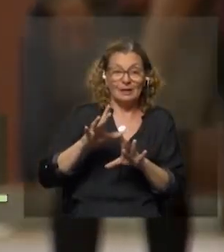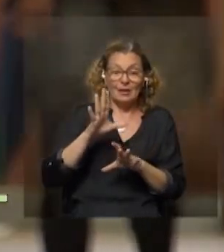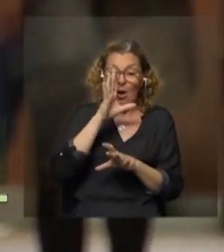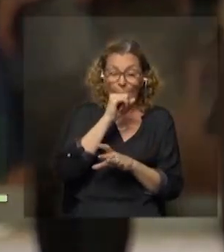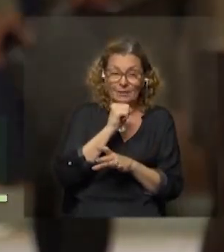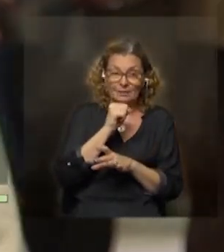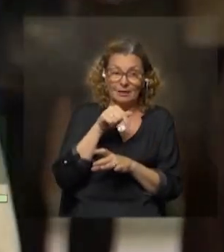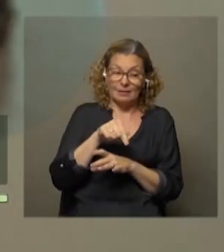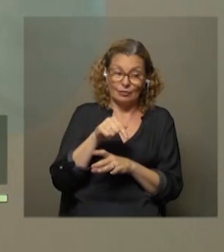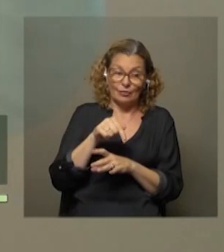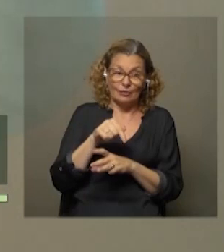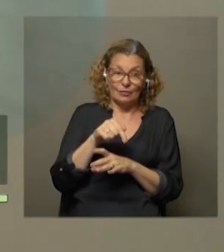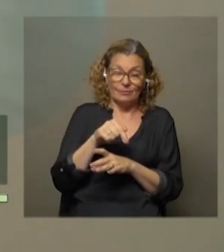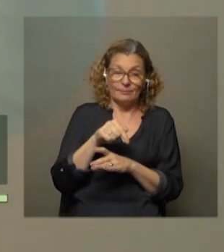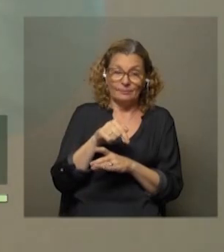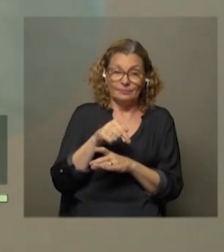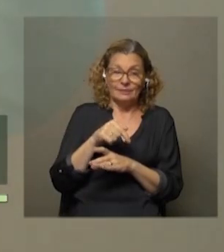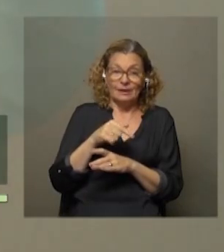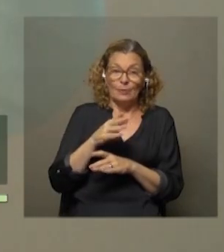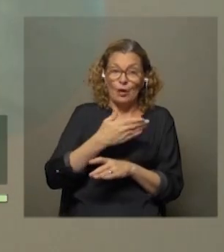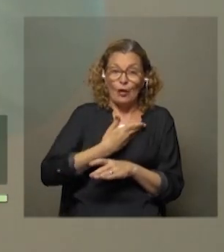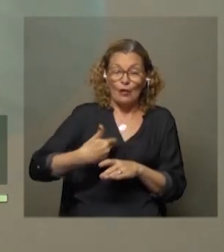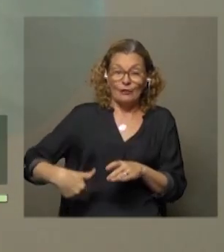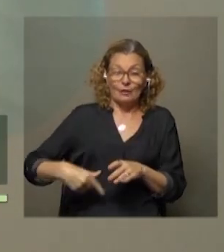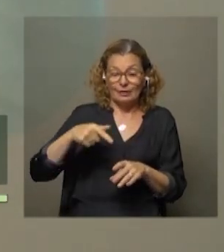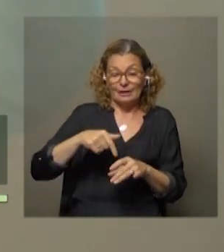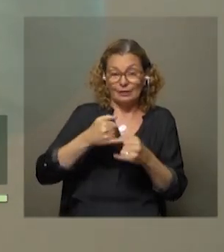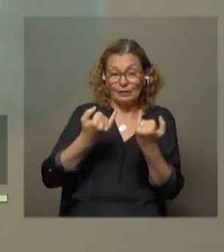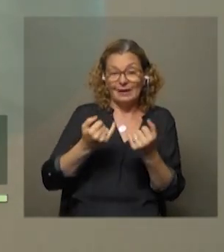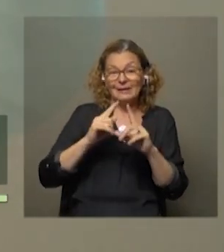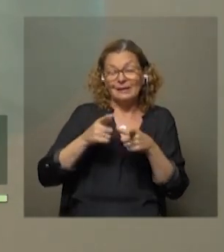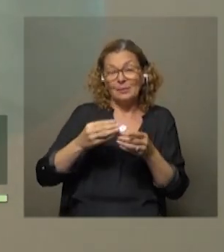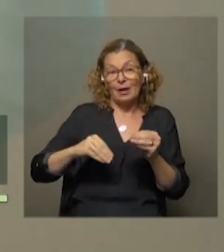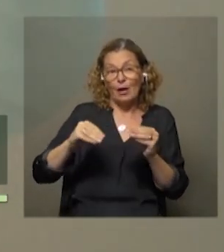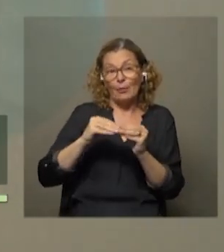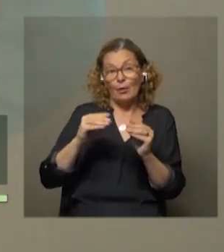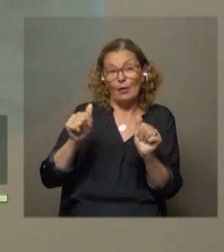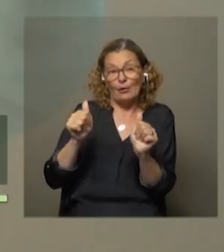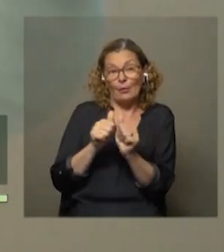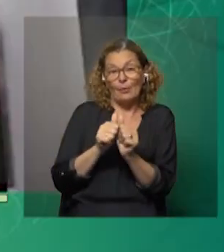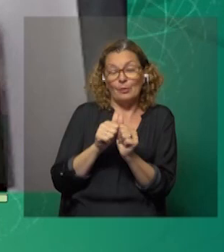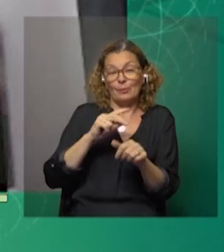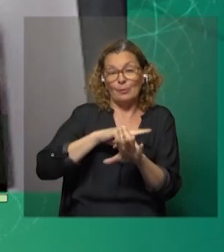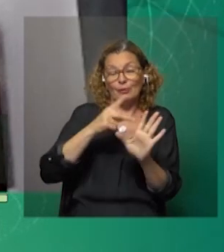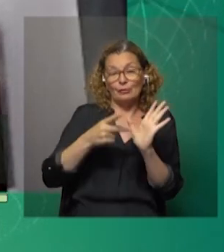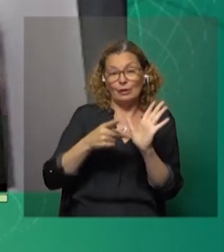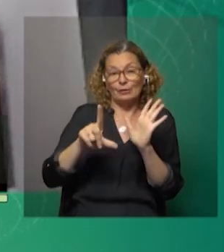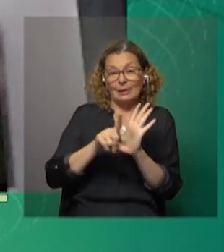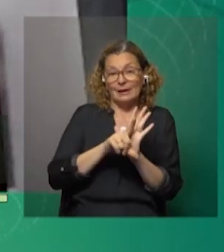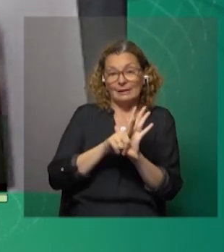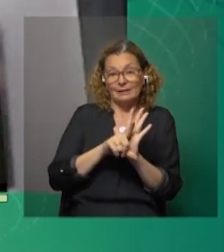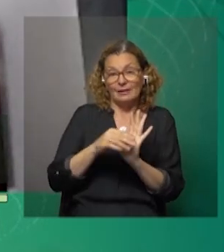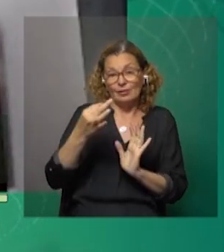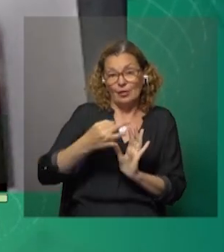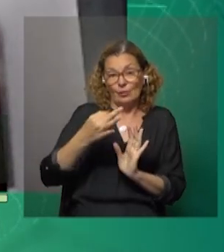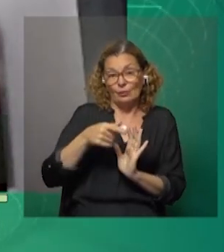cosas como las que están sucediendo a nivel de gobierno en estos días sino que además tiene que acompañar un proyecto de ley que que